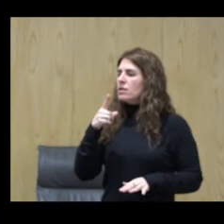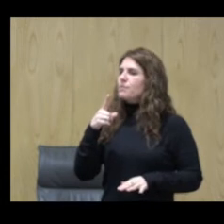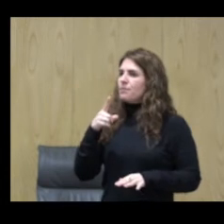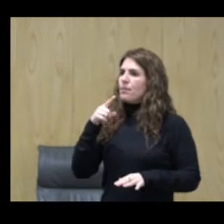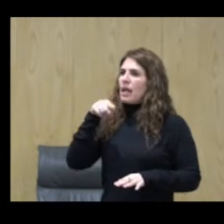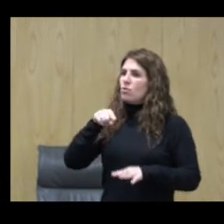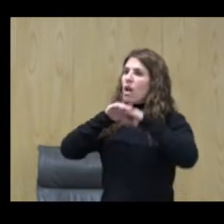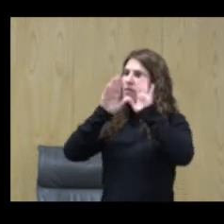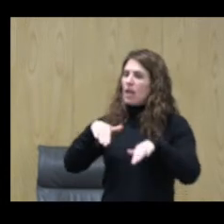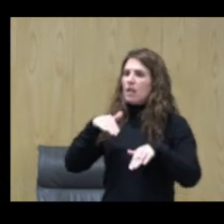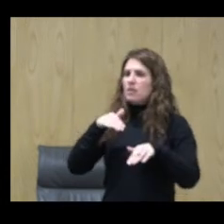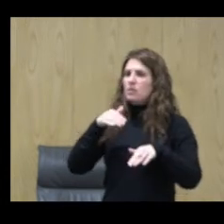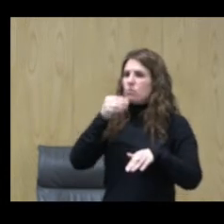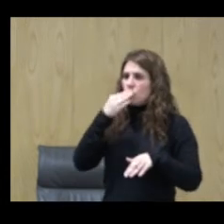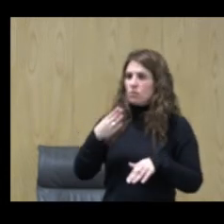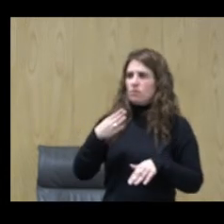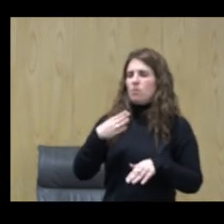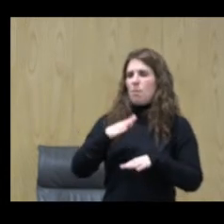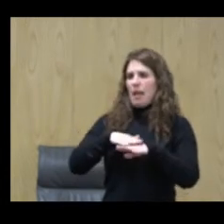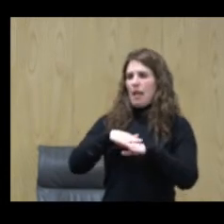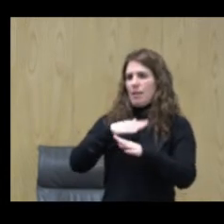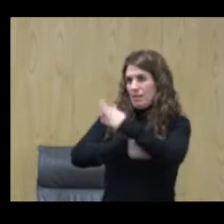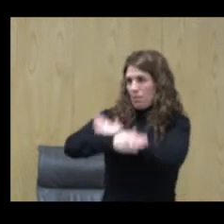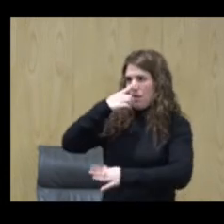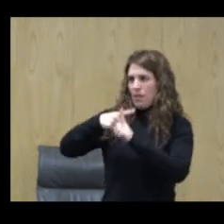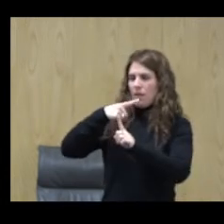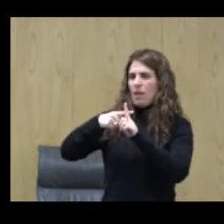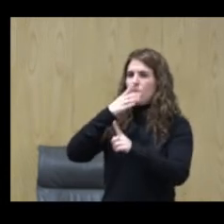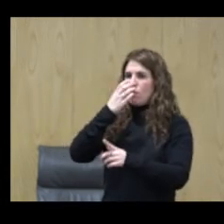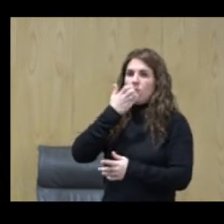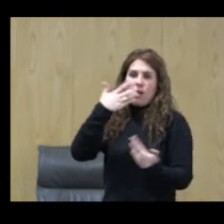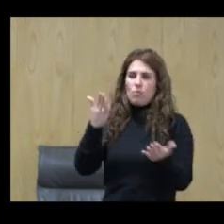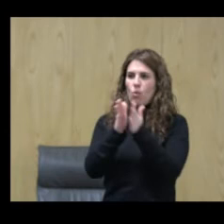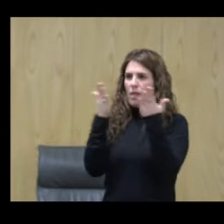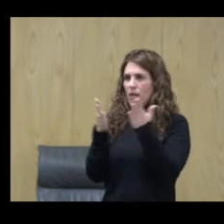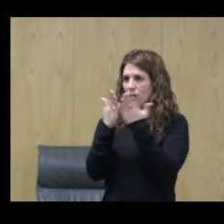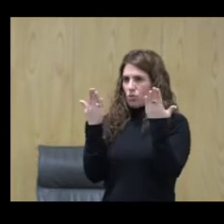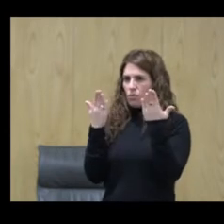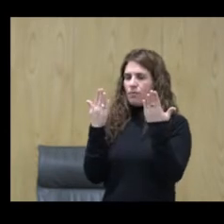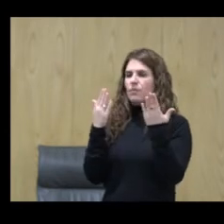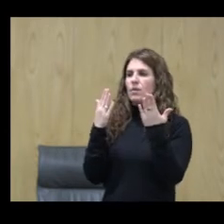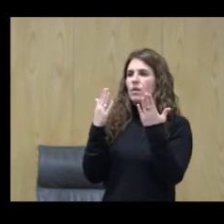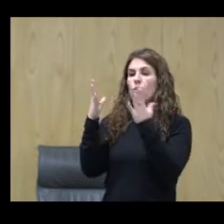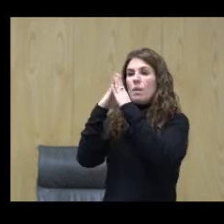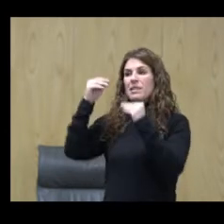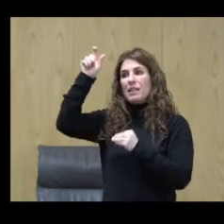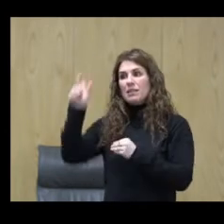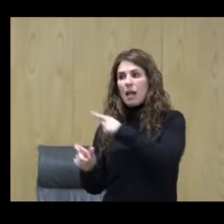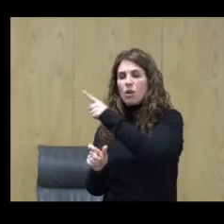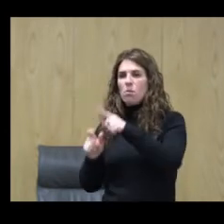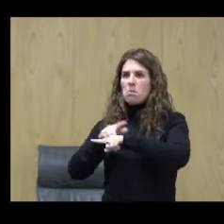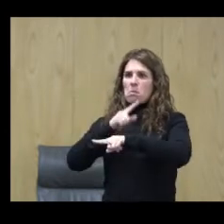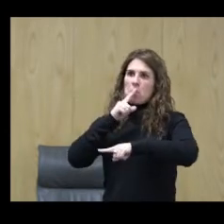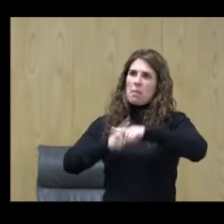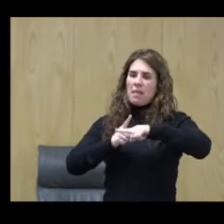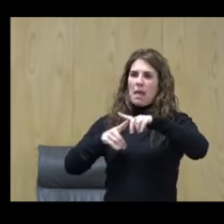la discapacidad. Fijaros, el tiempo medio en hacer un cuadernillo a un universitario son unos 36 minutos, un poco más de